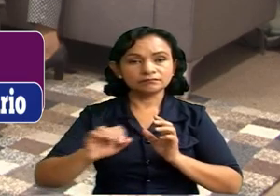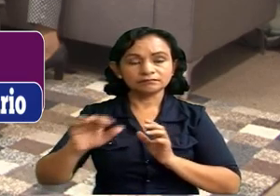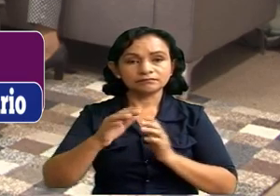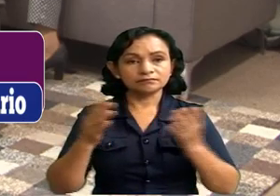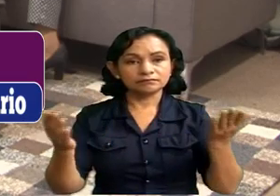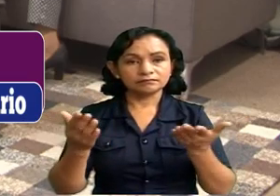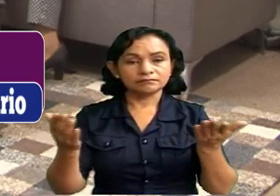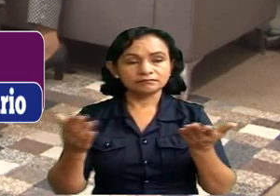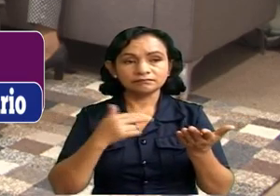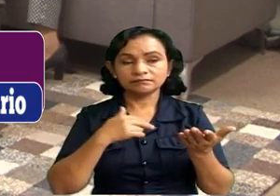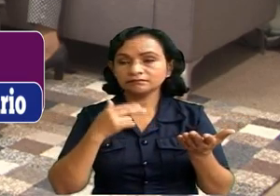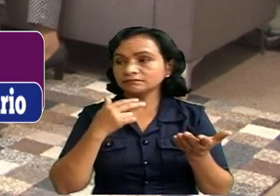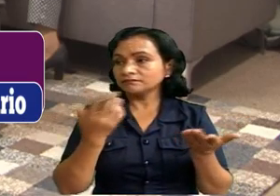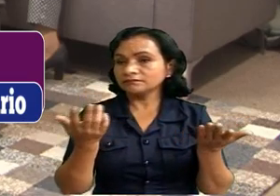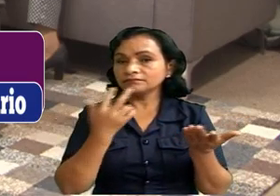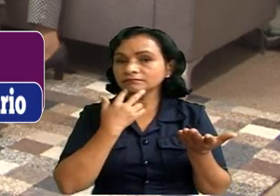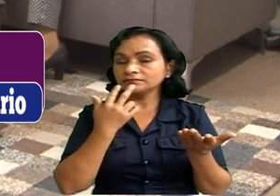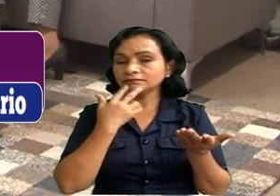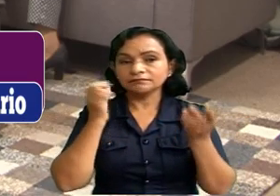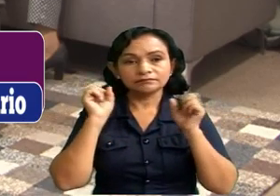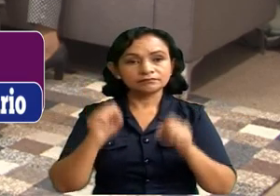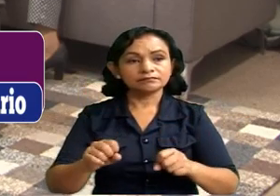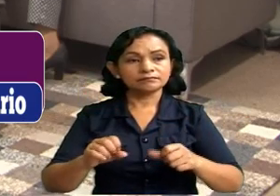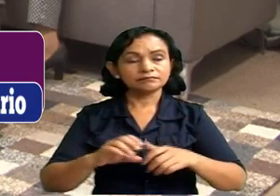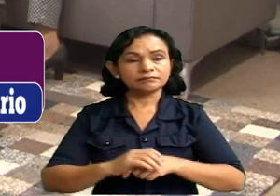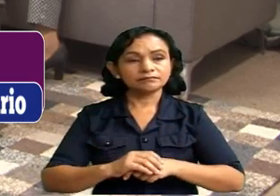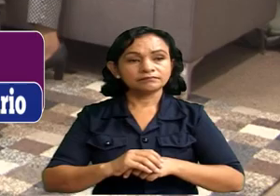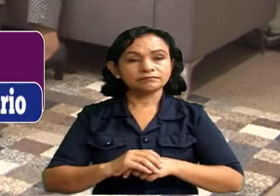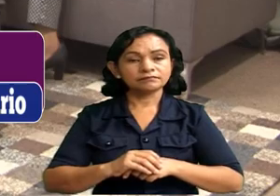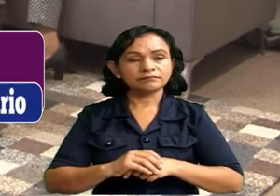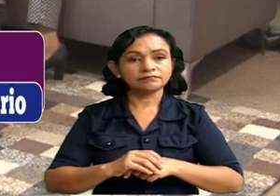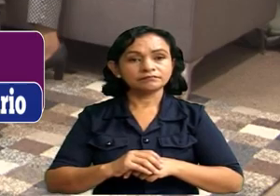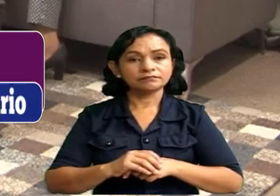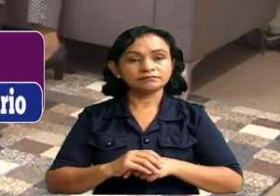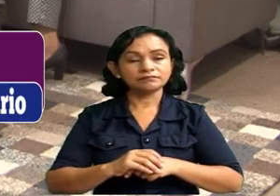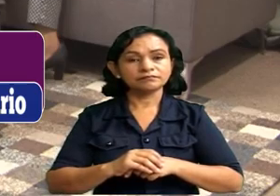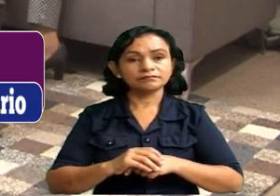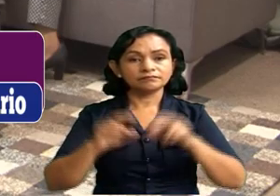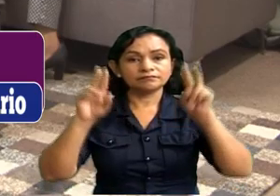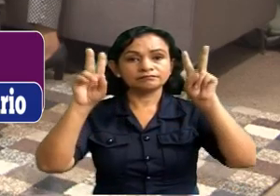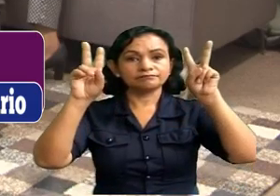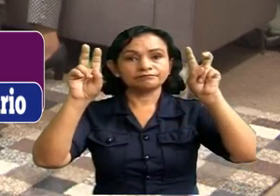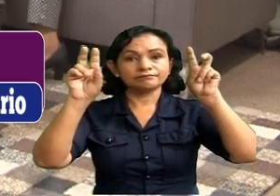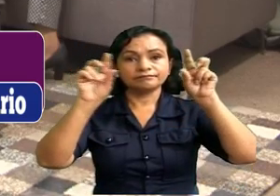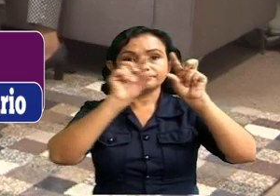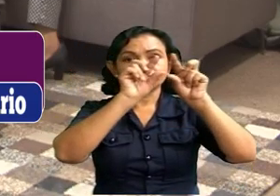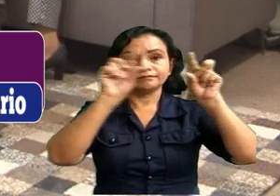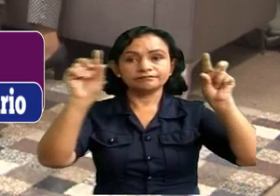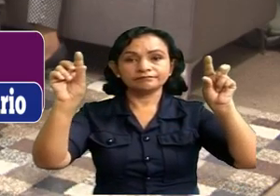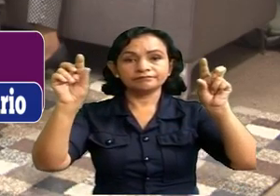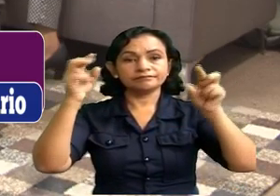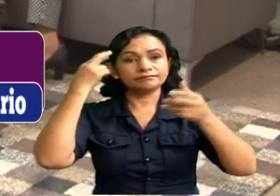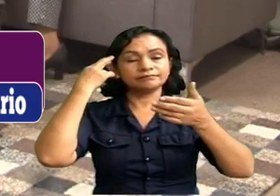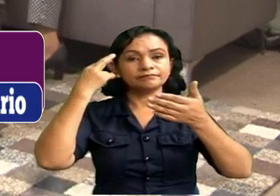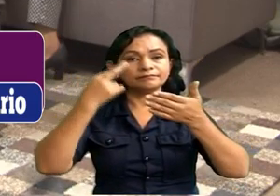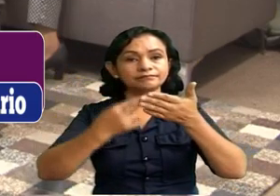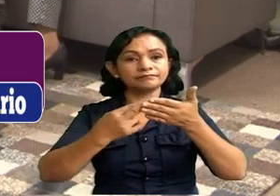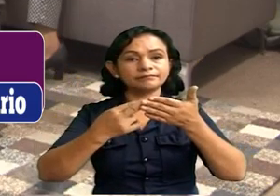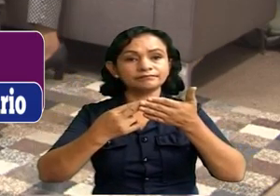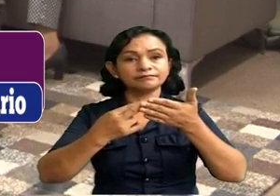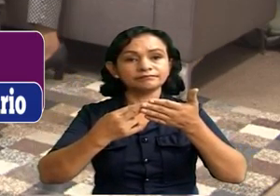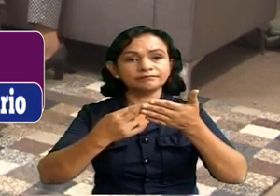en una sociedad civilizada tampoco es permitido porque de repente él tiene un titular. Yo recuerdo mucho un titular